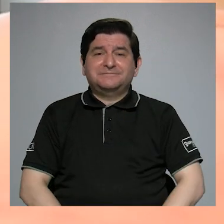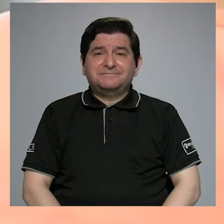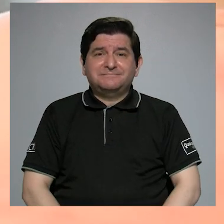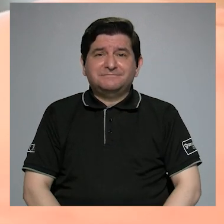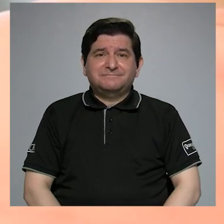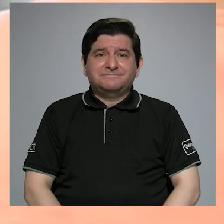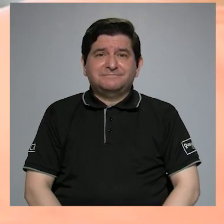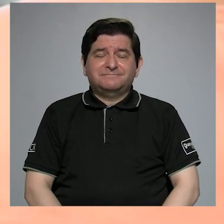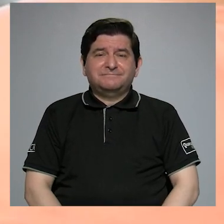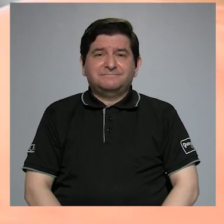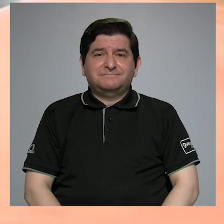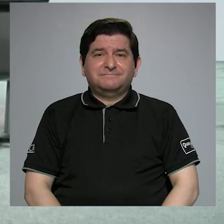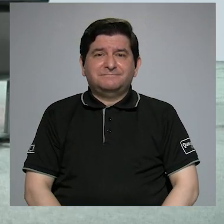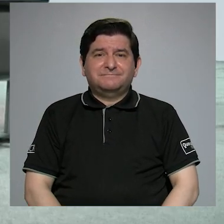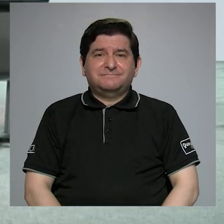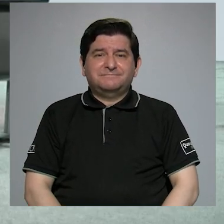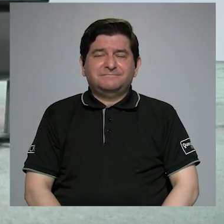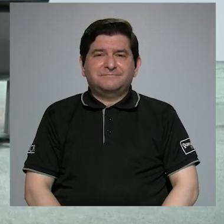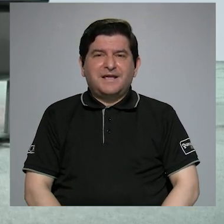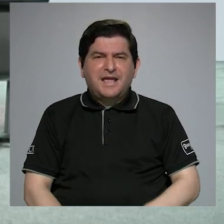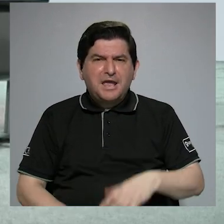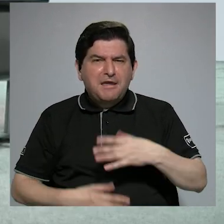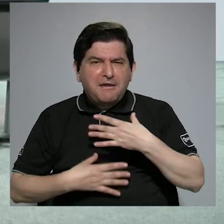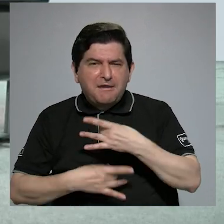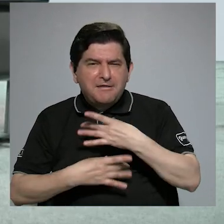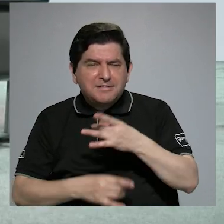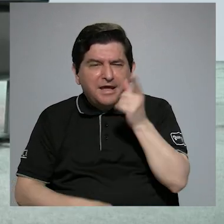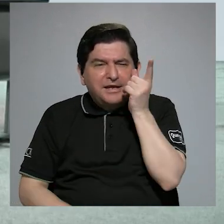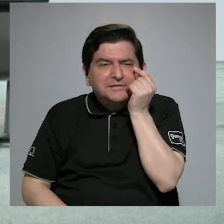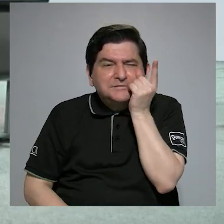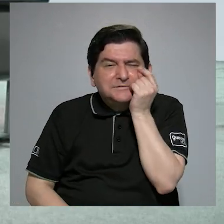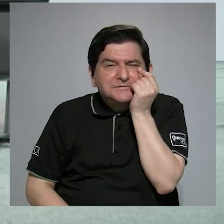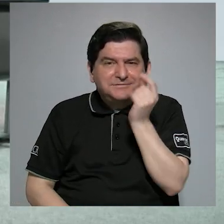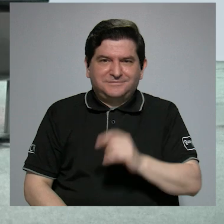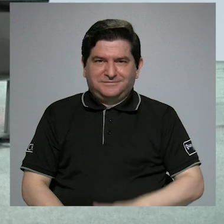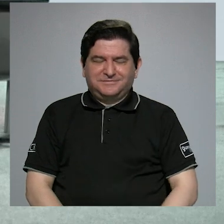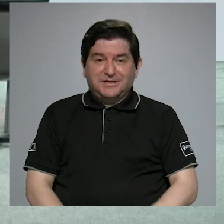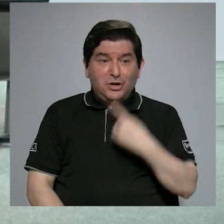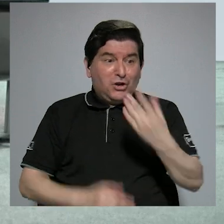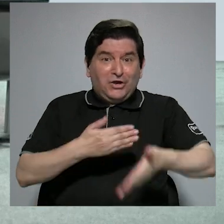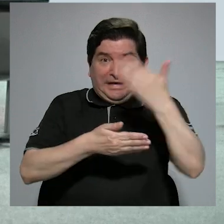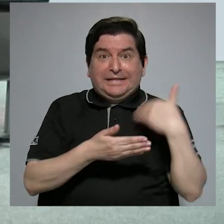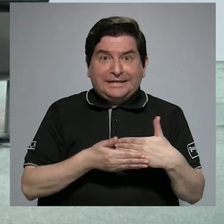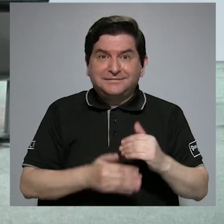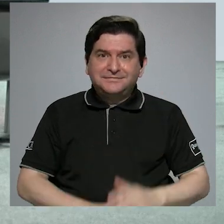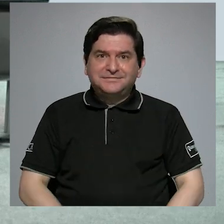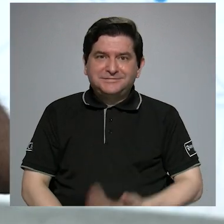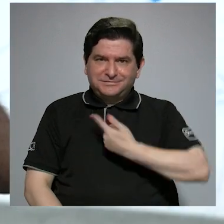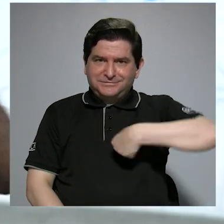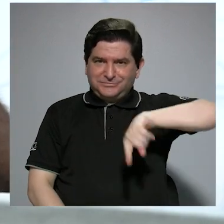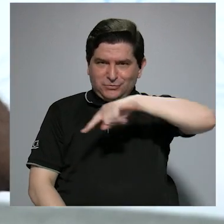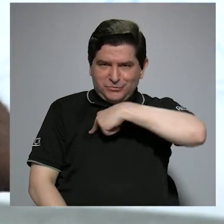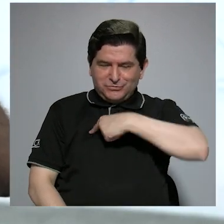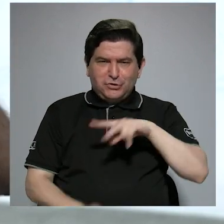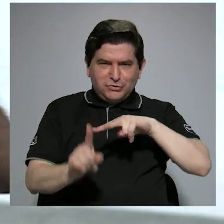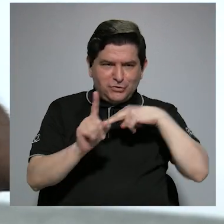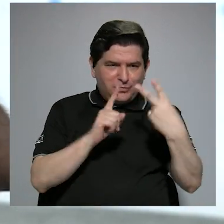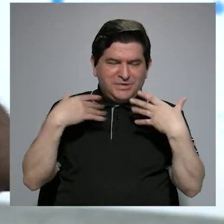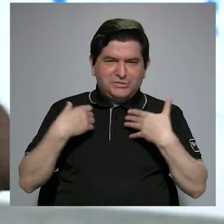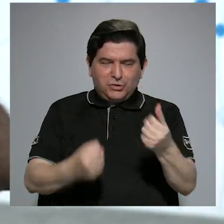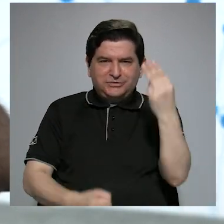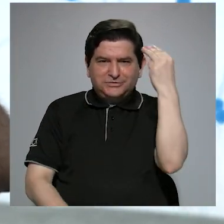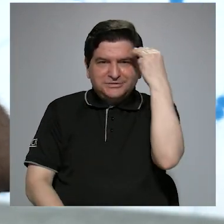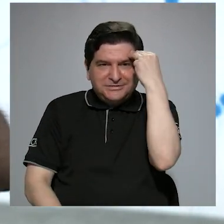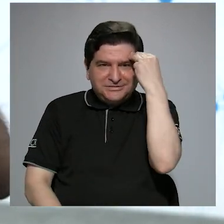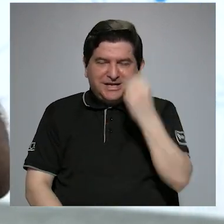además como con mucha curiosidad, por esto justamente que le señalaba, porque nosotros tenemos una visión de la